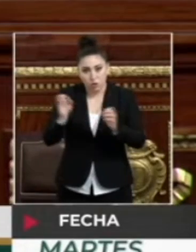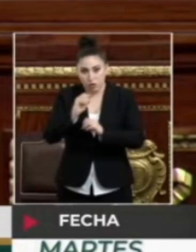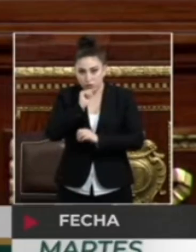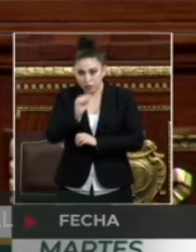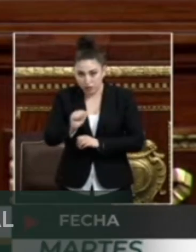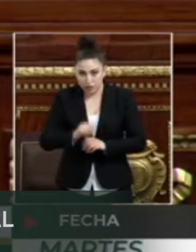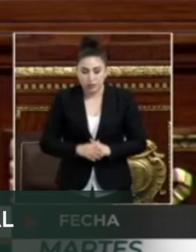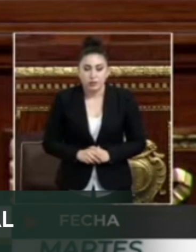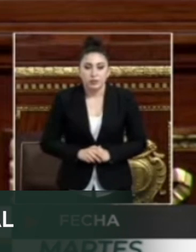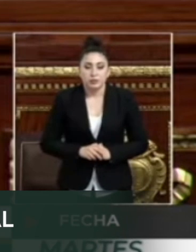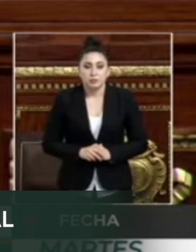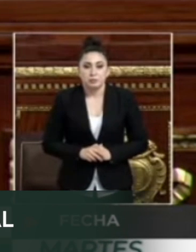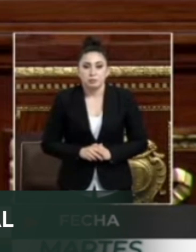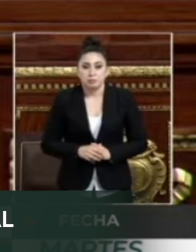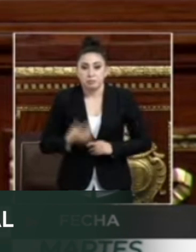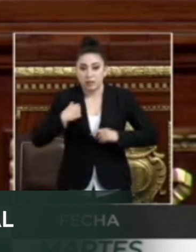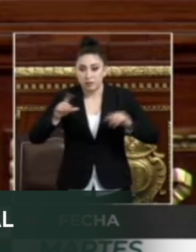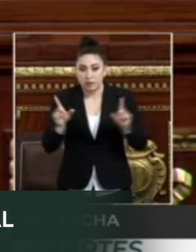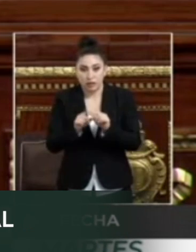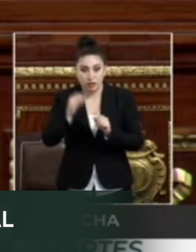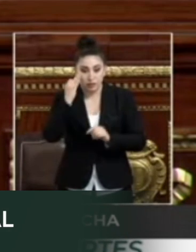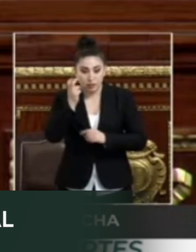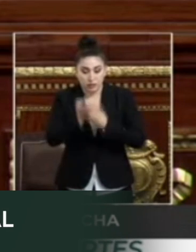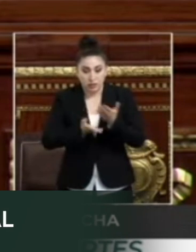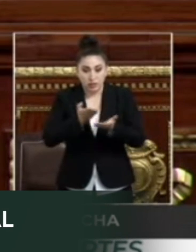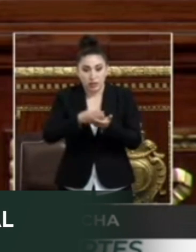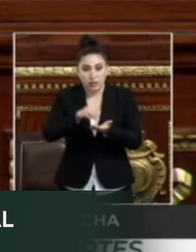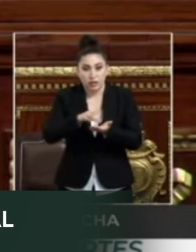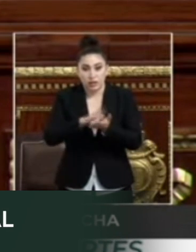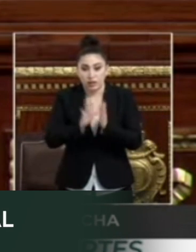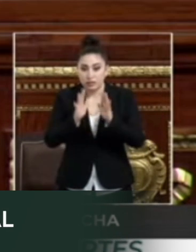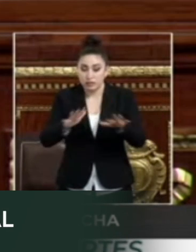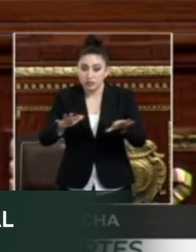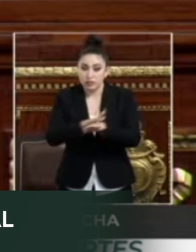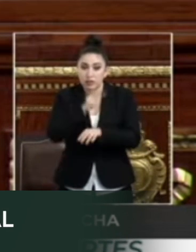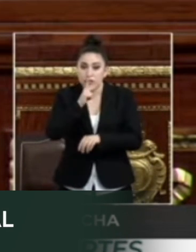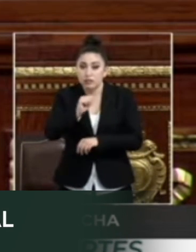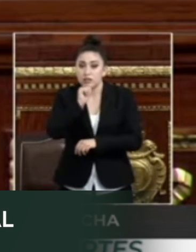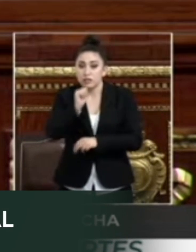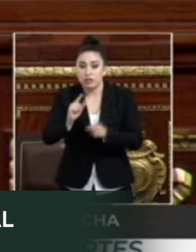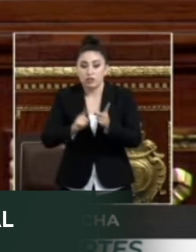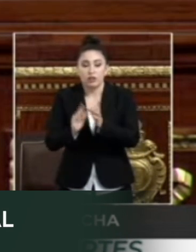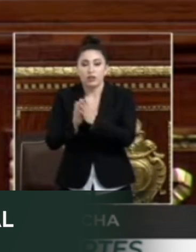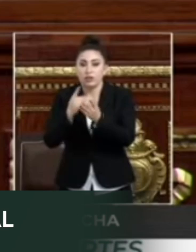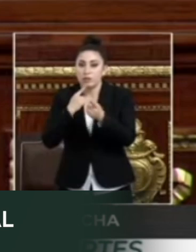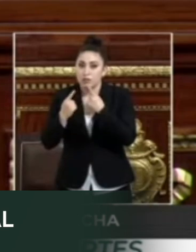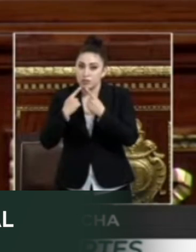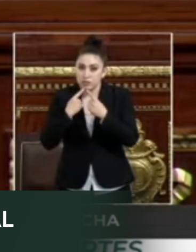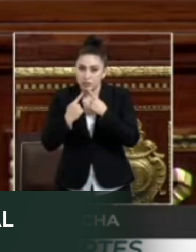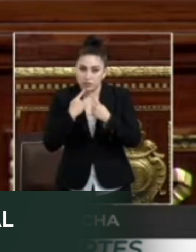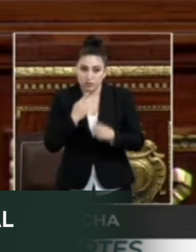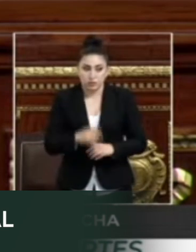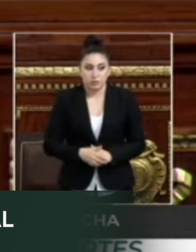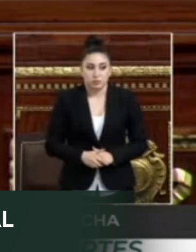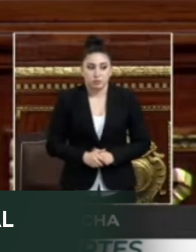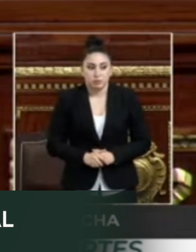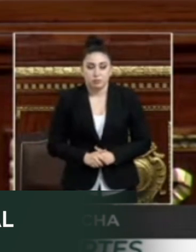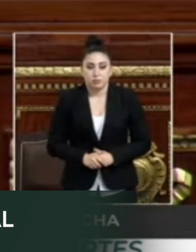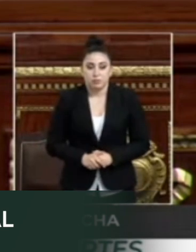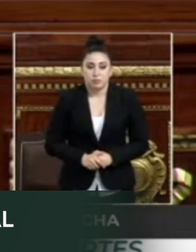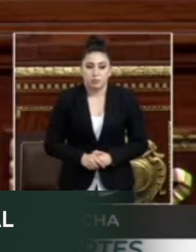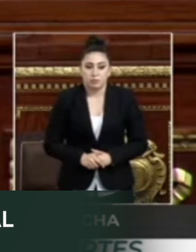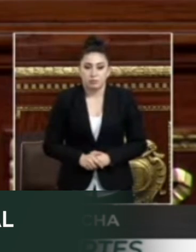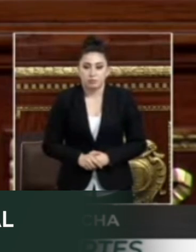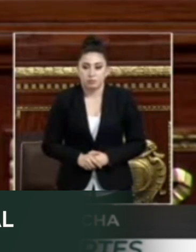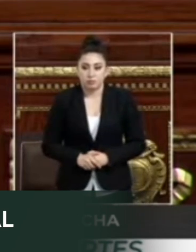El diputado José Gonzalo Espina Miranda propuso reformar el Código Penal para el Distrito Federal con el fin de incrementar las sanciones y penas con hasta